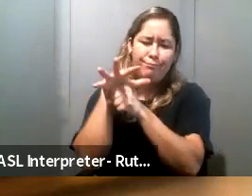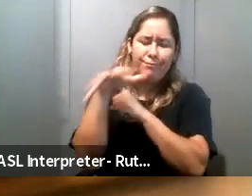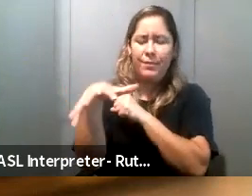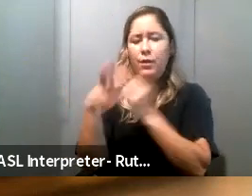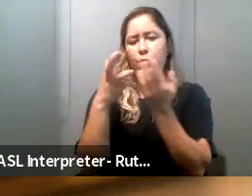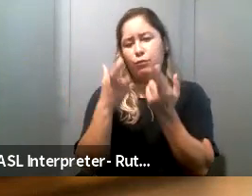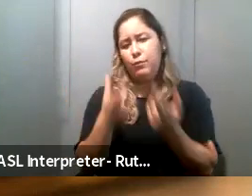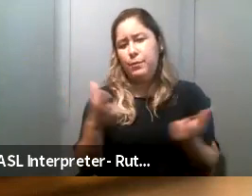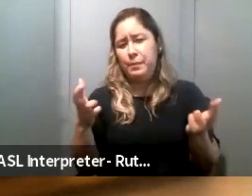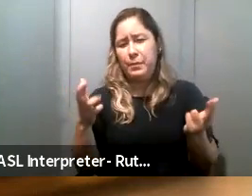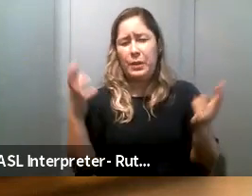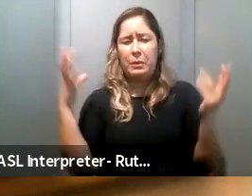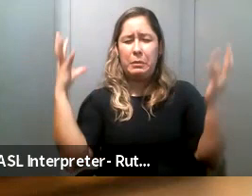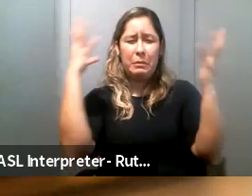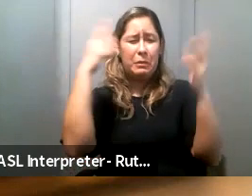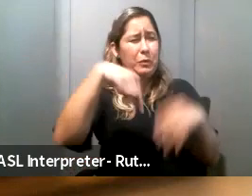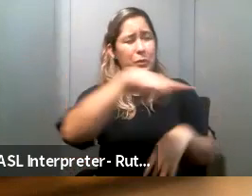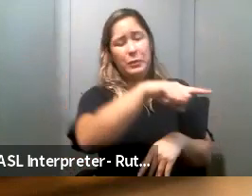muy grande y muy bonito para la comunidad.